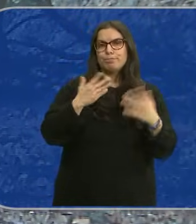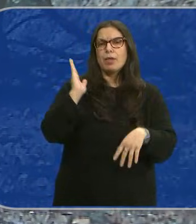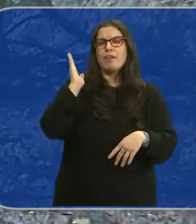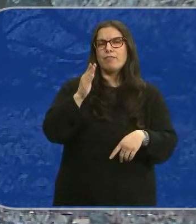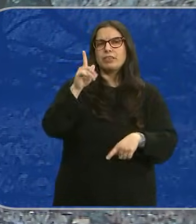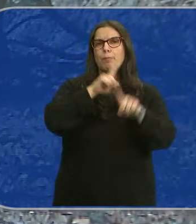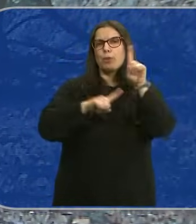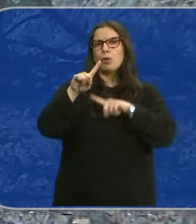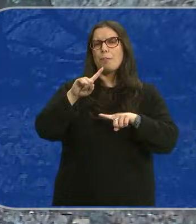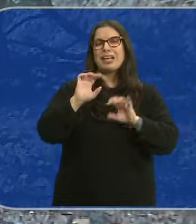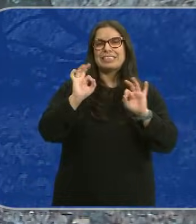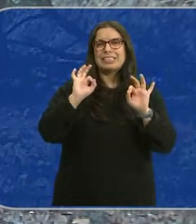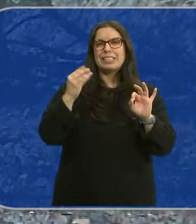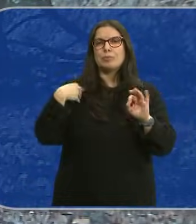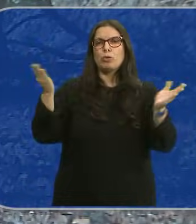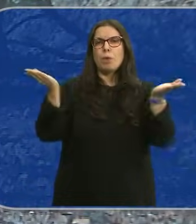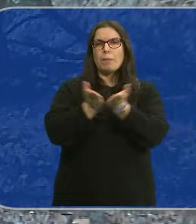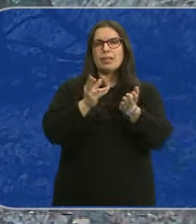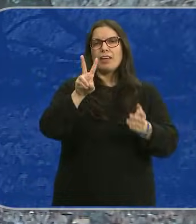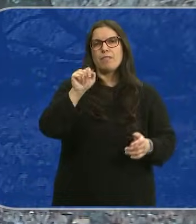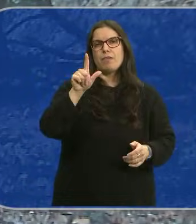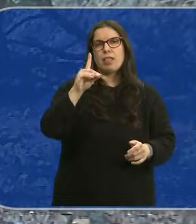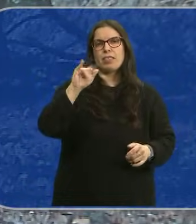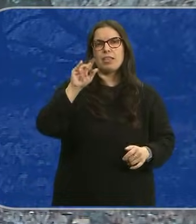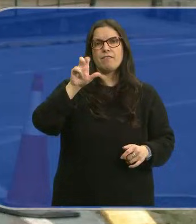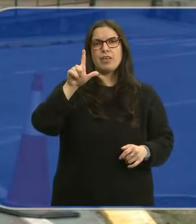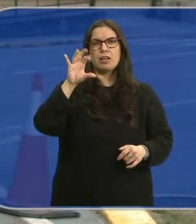afectan especialmente al Valle de Valdivielso.